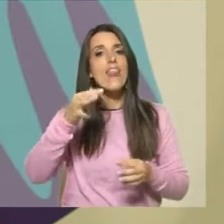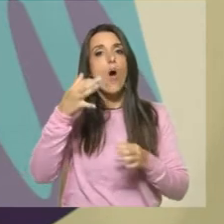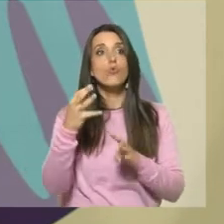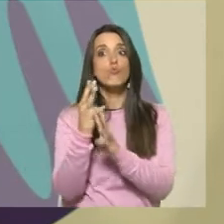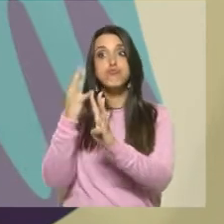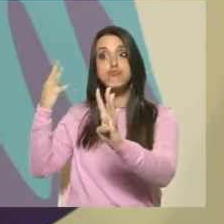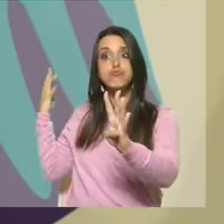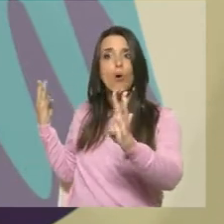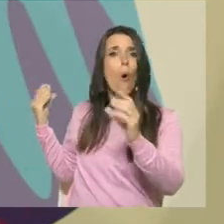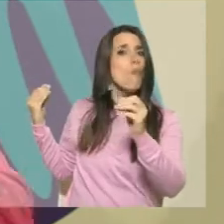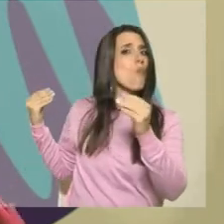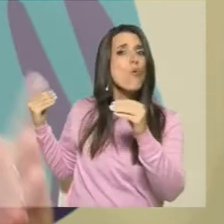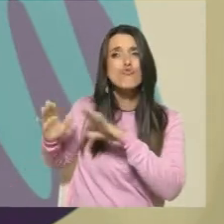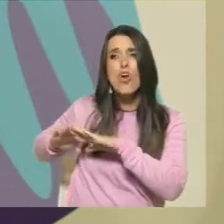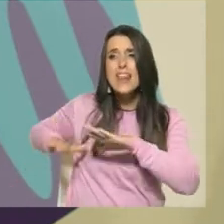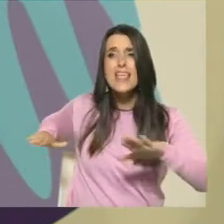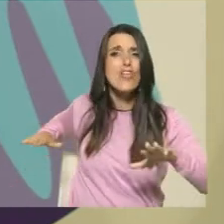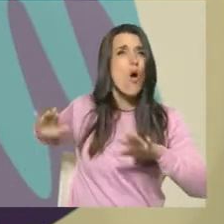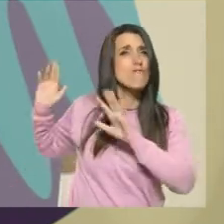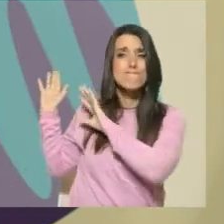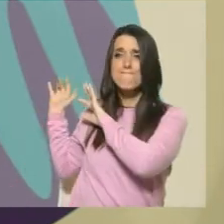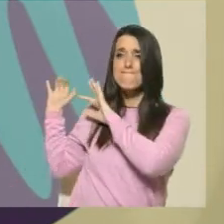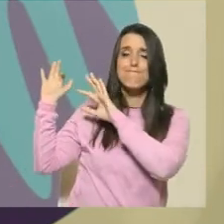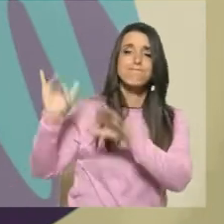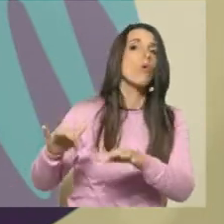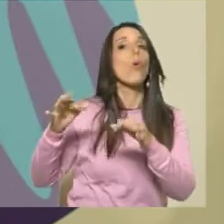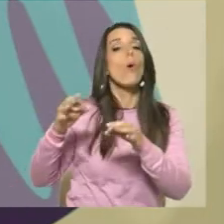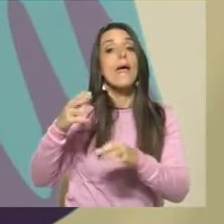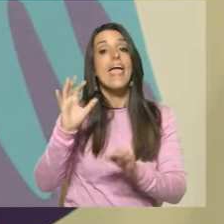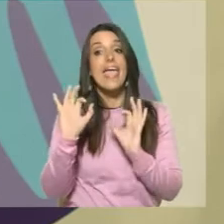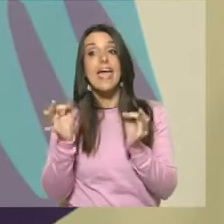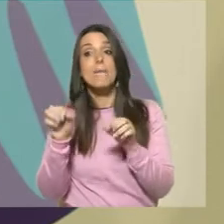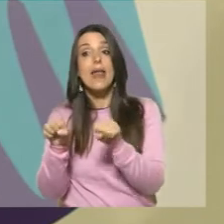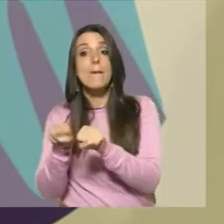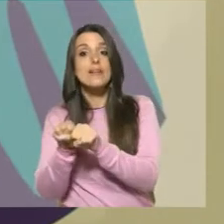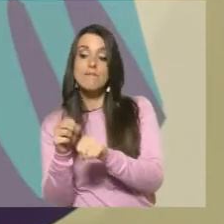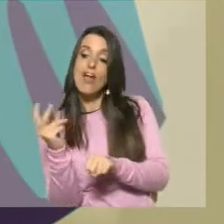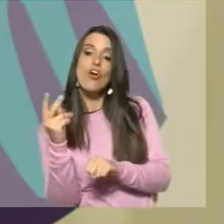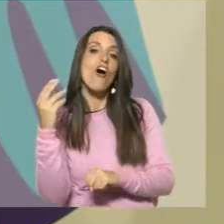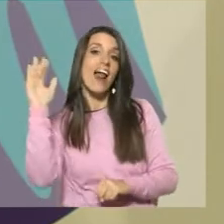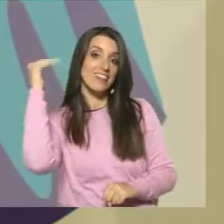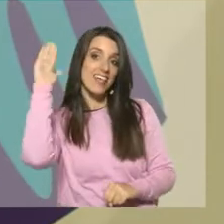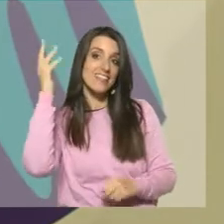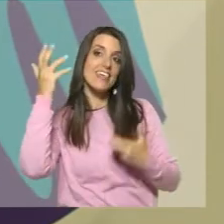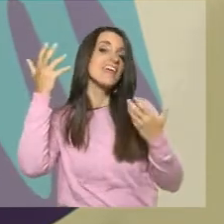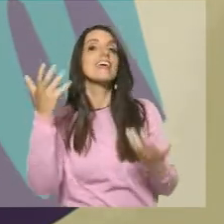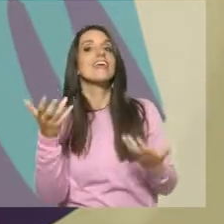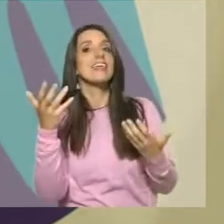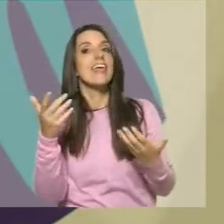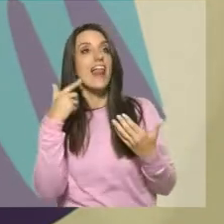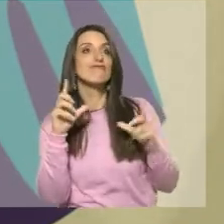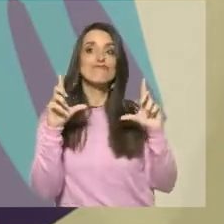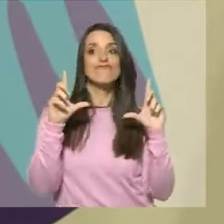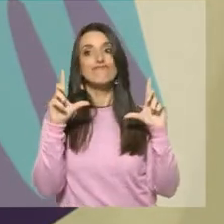hacía, eran masivos. Y fuimos porque mi hermana y mi prima eran más grandes y querían